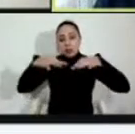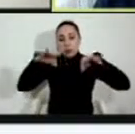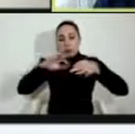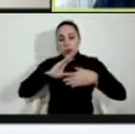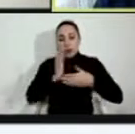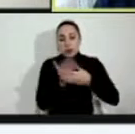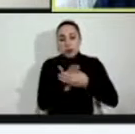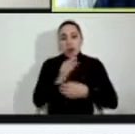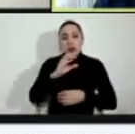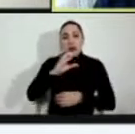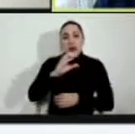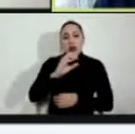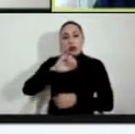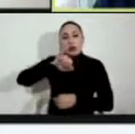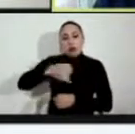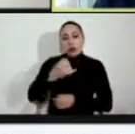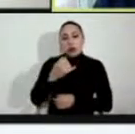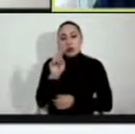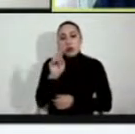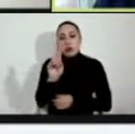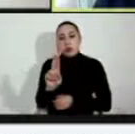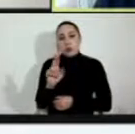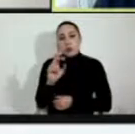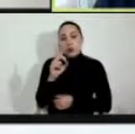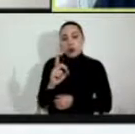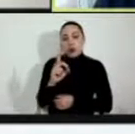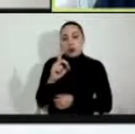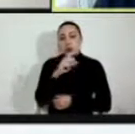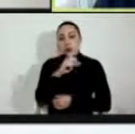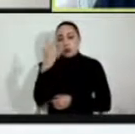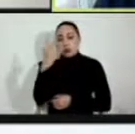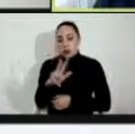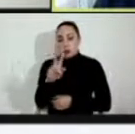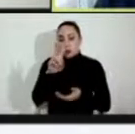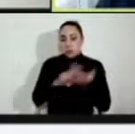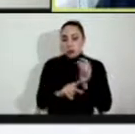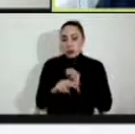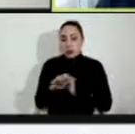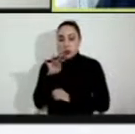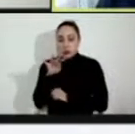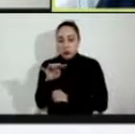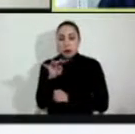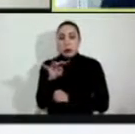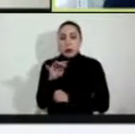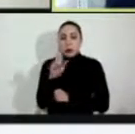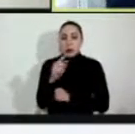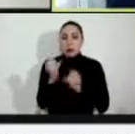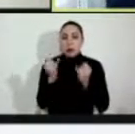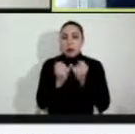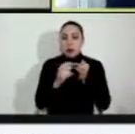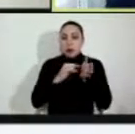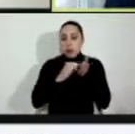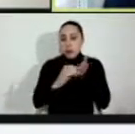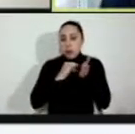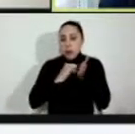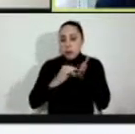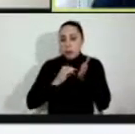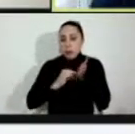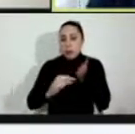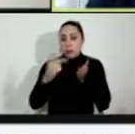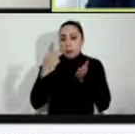CIBJU de 110-2019, así como los nombres y cargos de los servidores